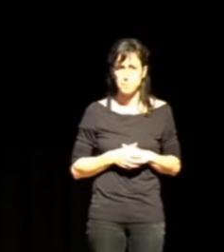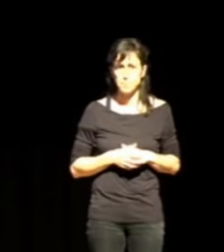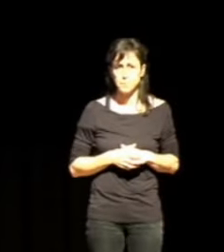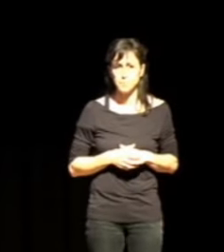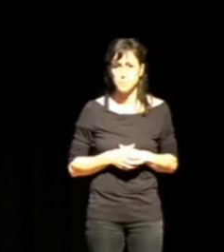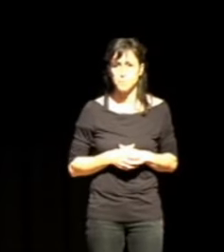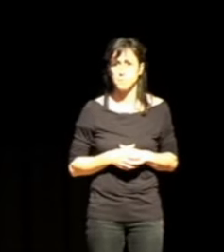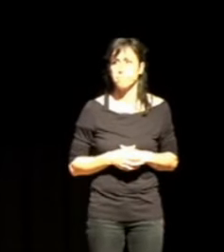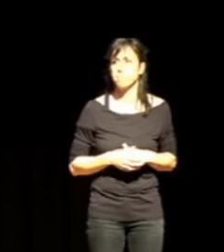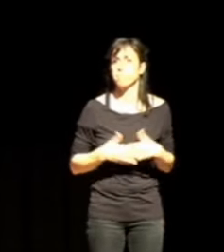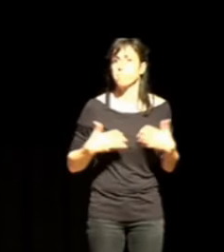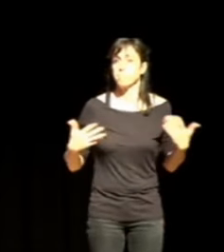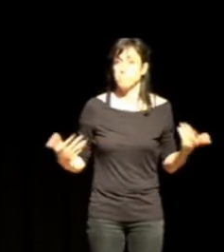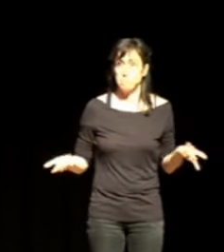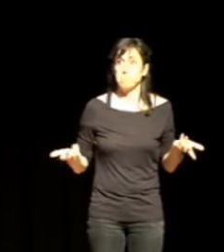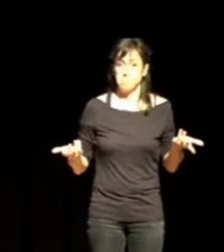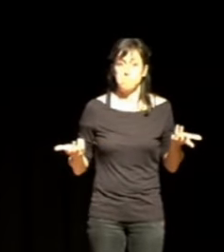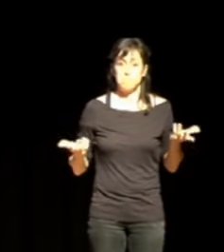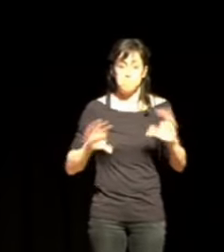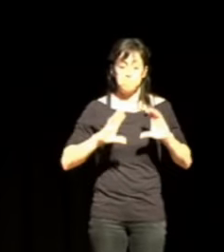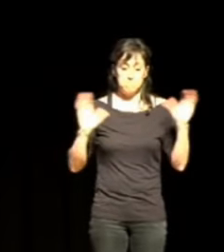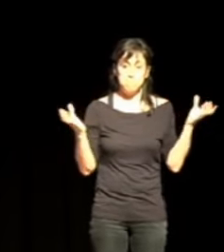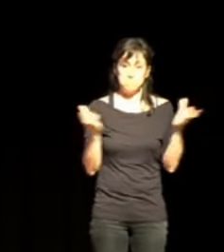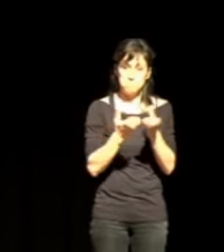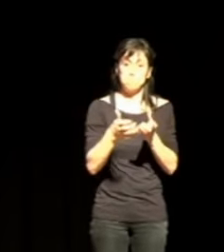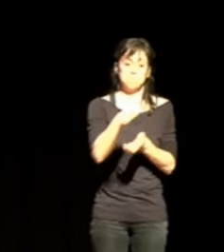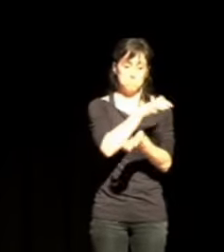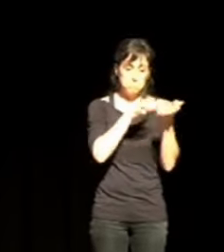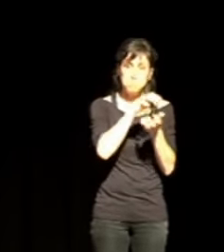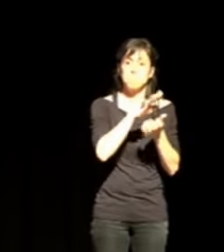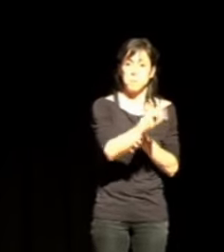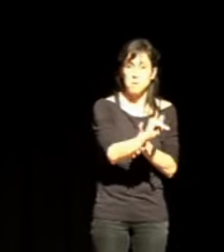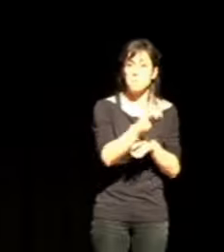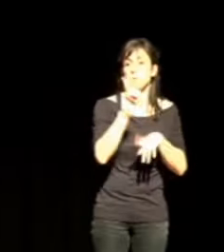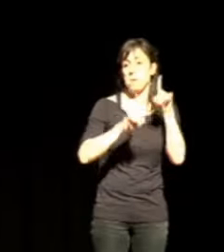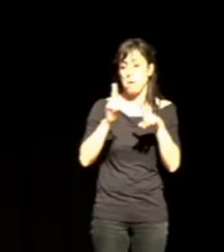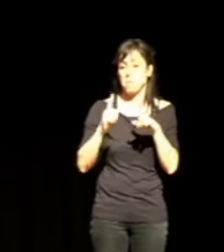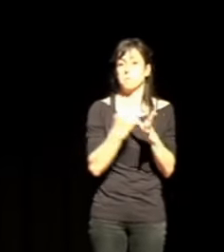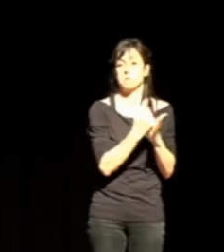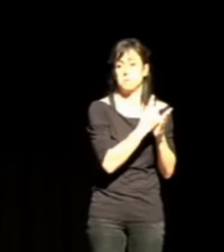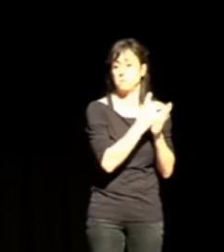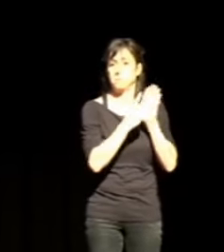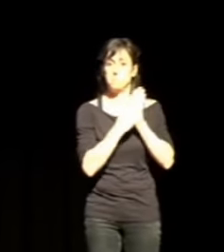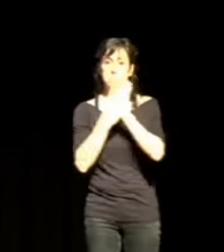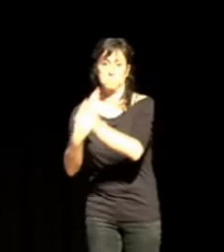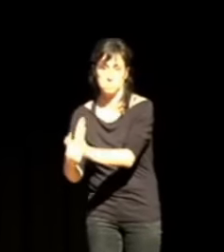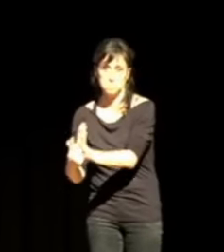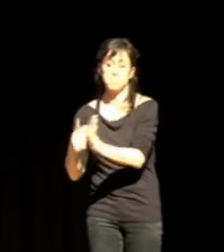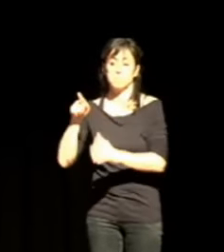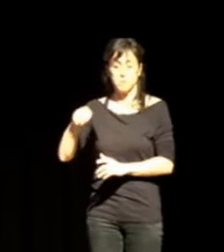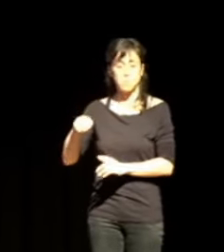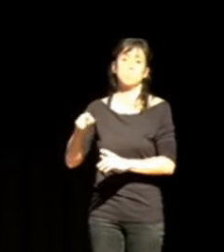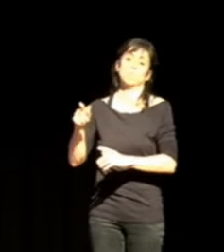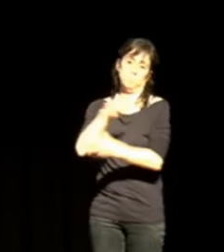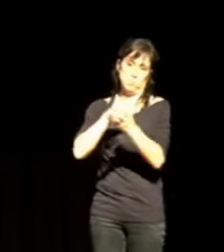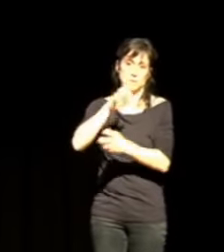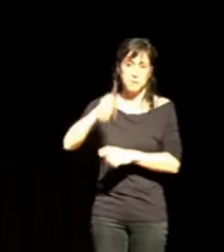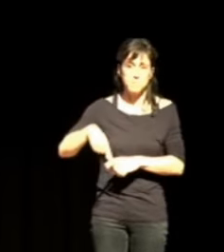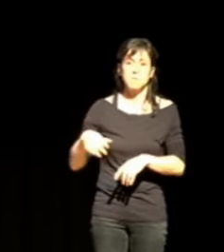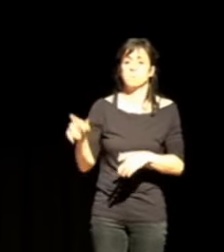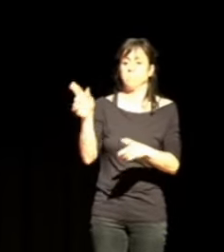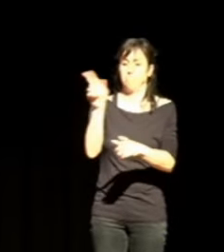Hay violencia en grupos frente a alguien a quien se le excluye a través del acoso escolar, el bullying, hay violencia sexual.